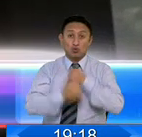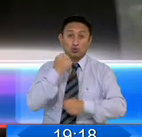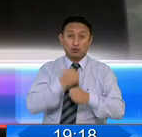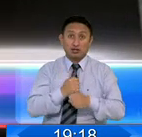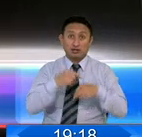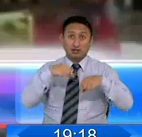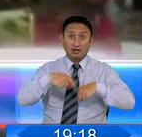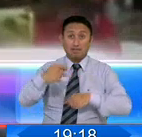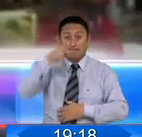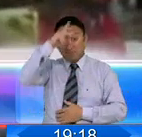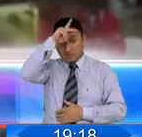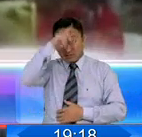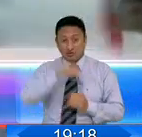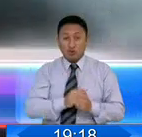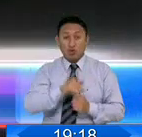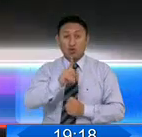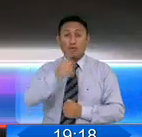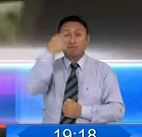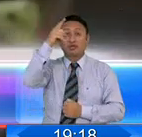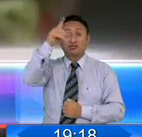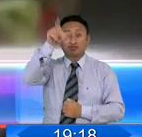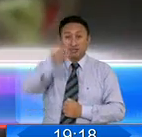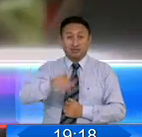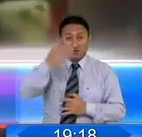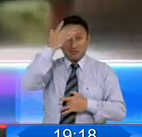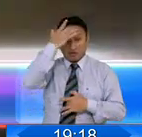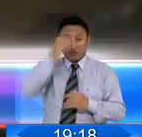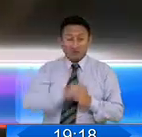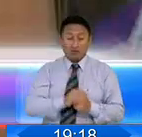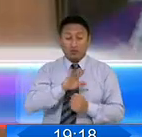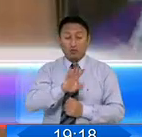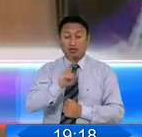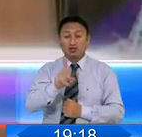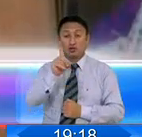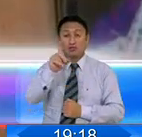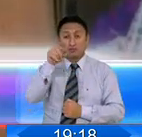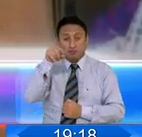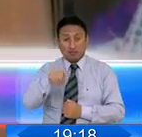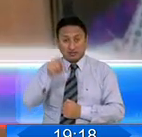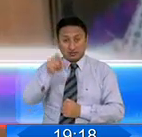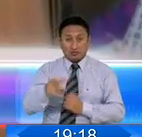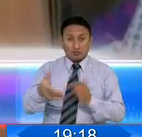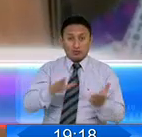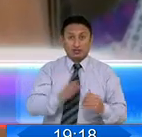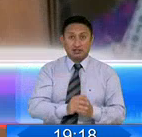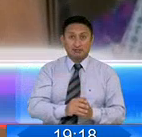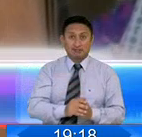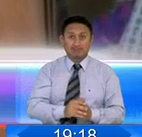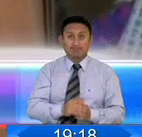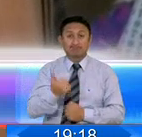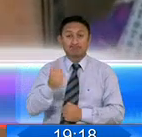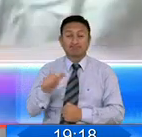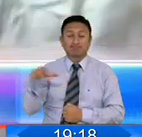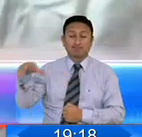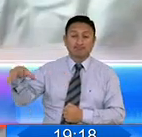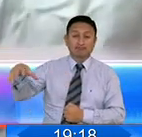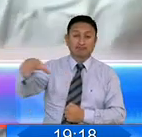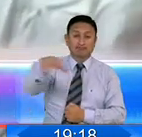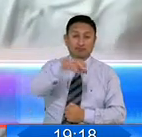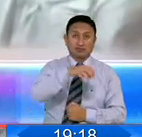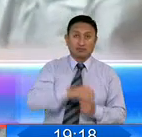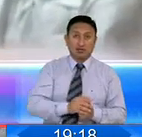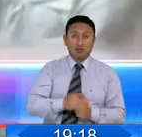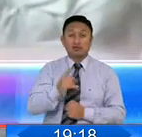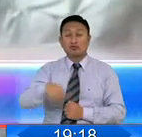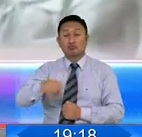en Perú más de 1 millón de infectados y 41.000 personas fallecidas. En 10 regiones del país, rige una estricta cuarentena,